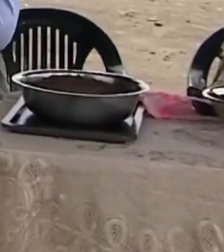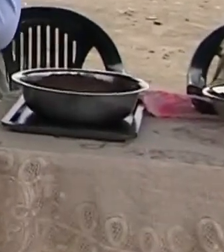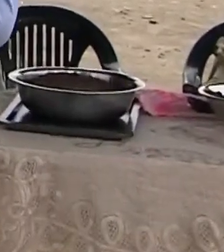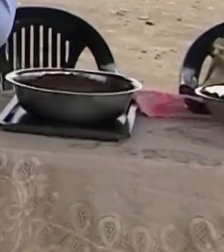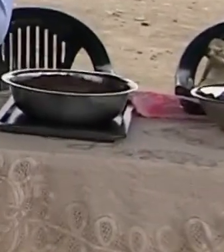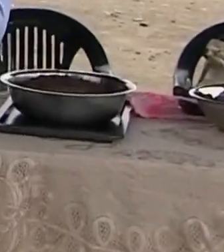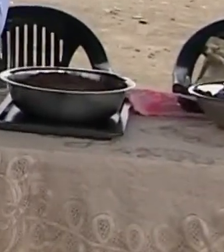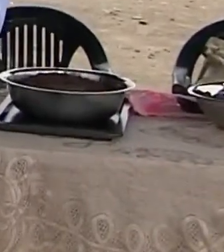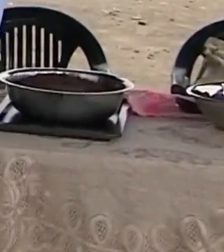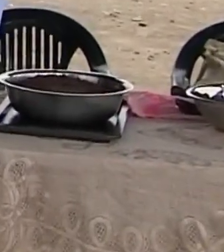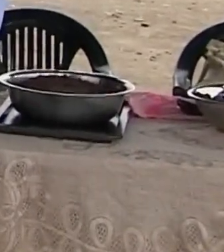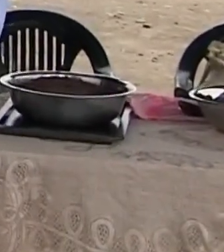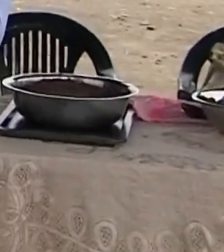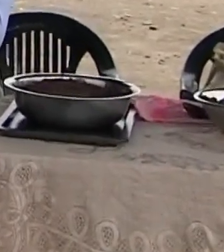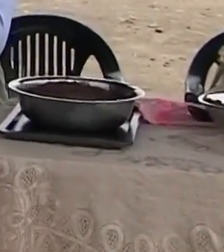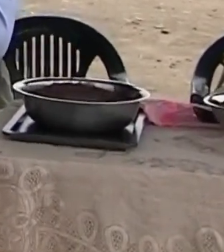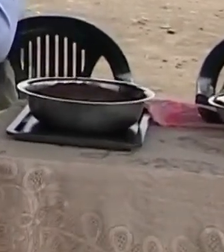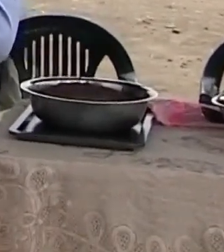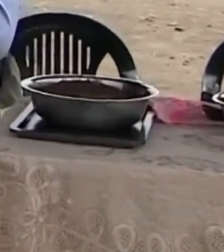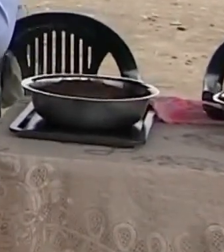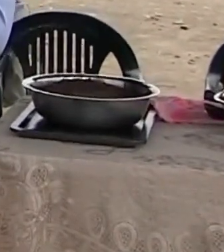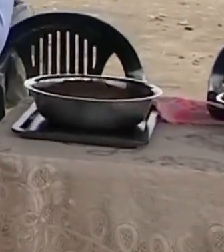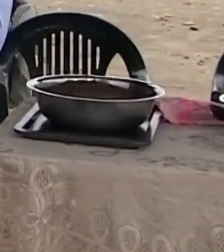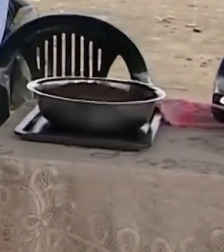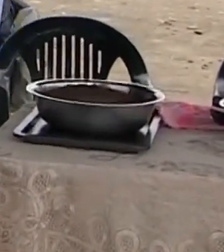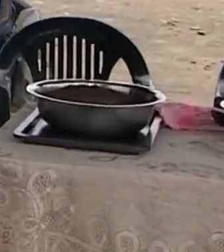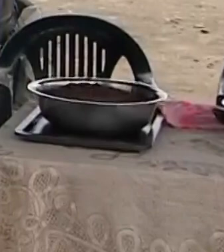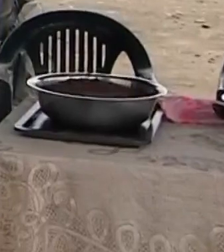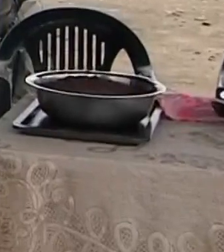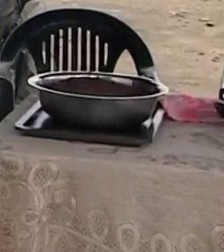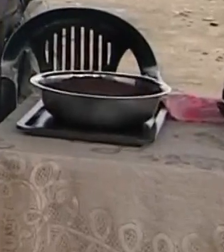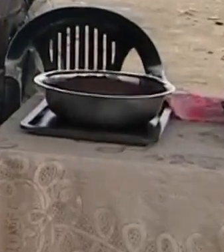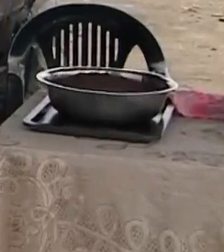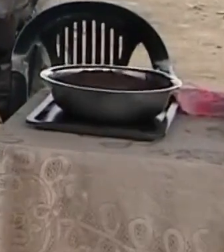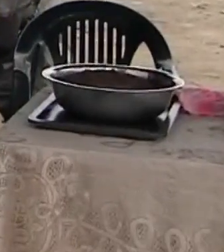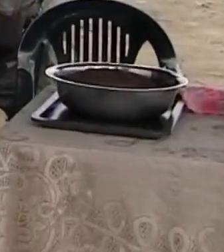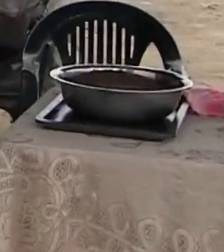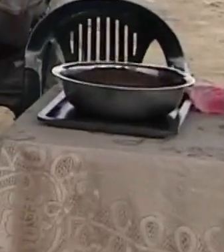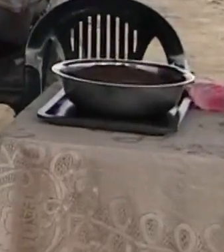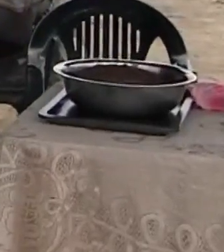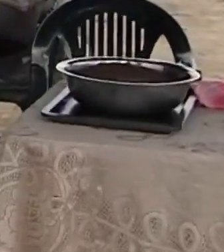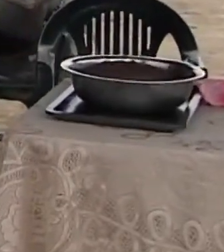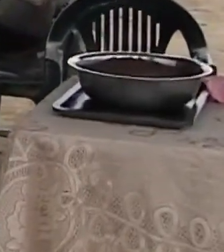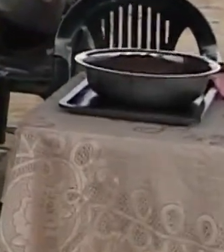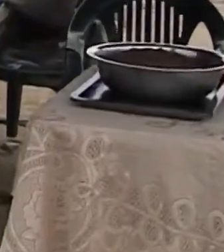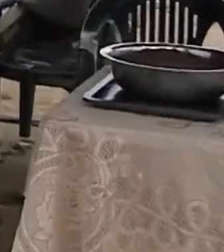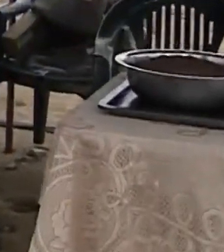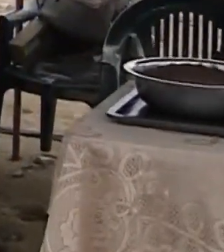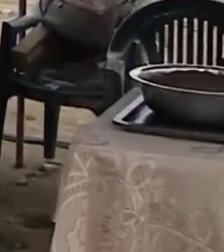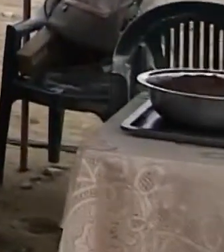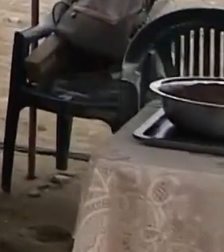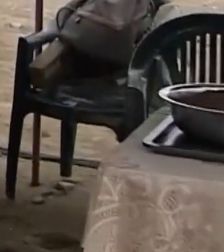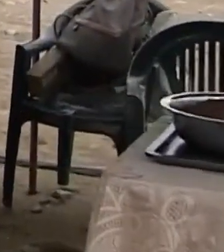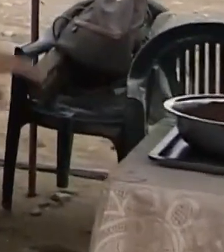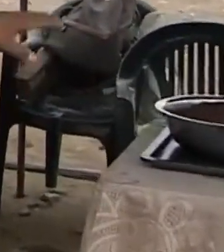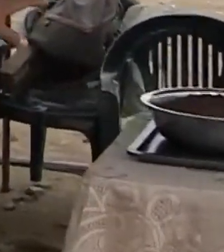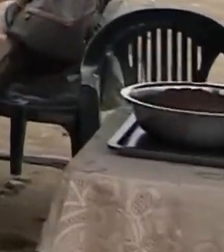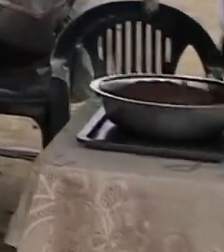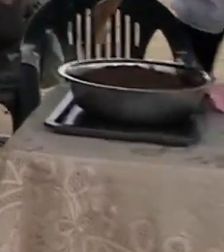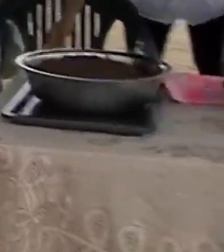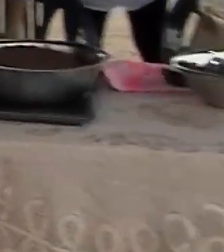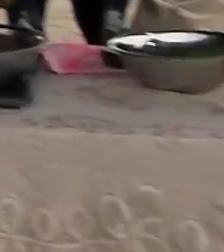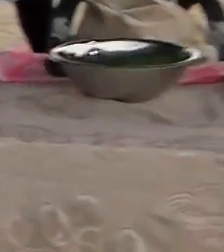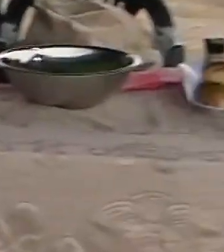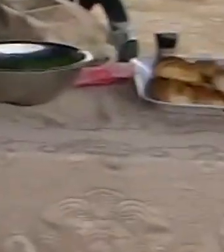solamente nos queda en brindar la información, sino también en enseñar, que creo que es una parte fundamental. Ejemplo, ¿qué es lo que tenemos aquí precisamente, doctor? Día, por ejemplo, acá